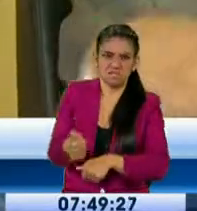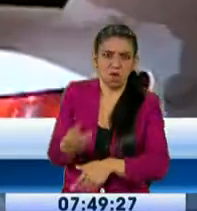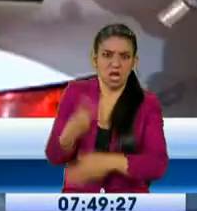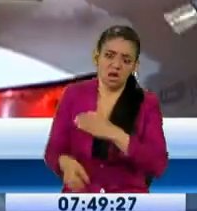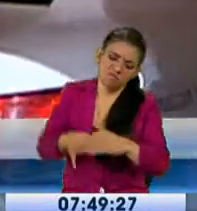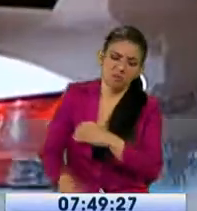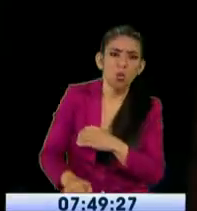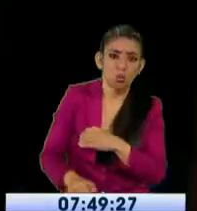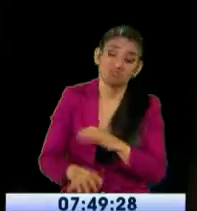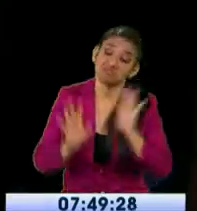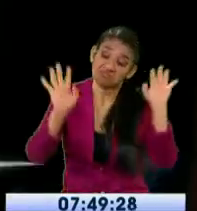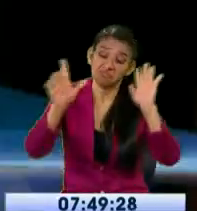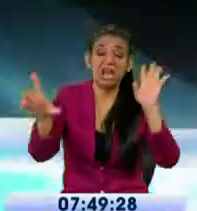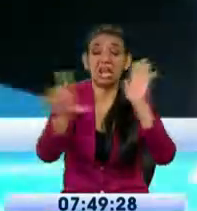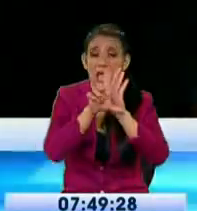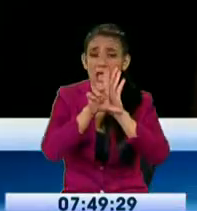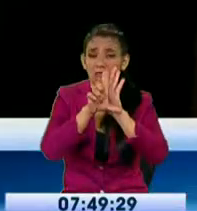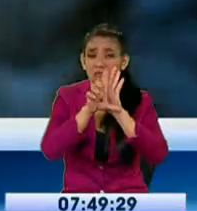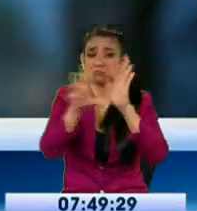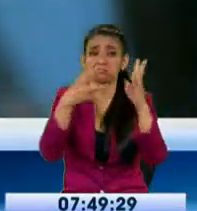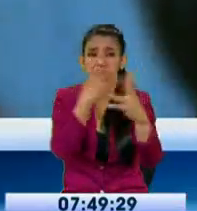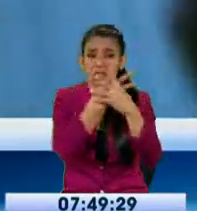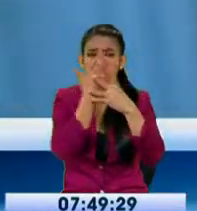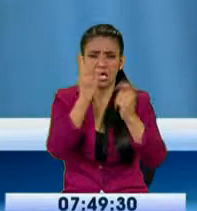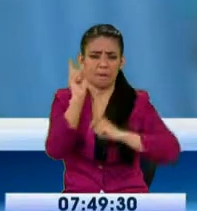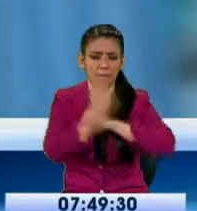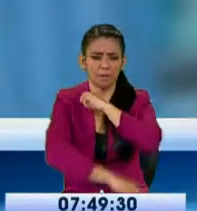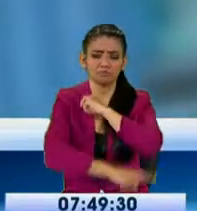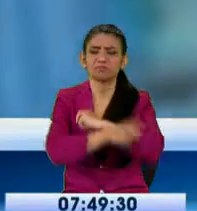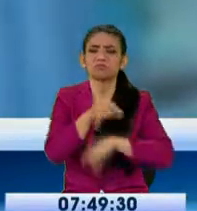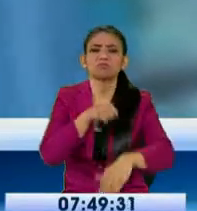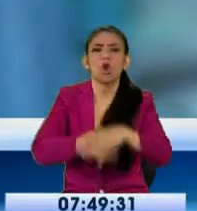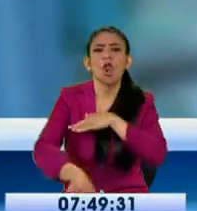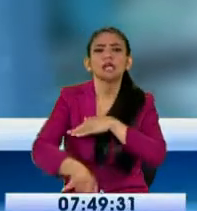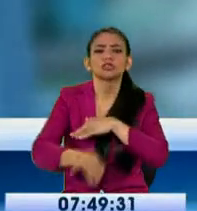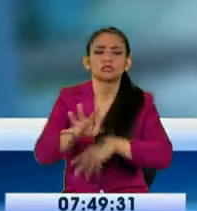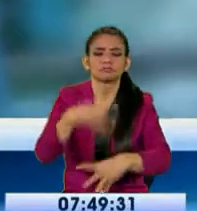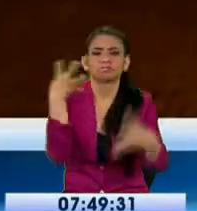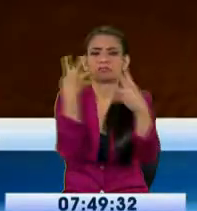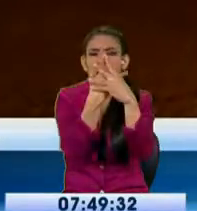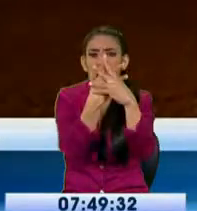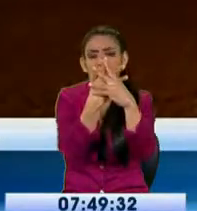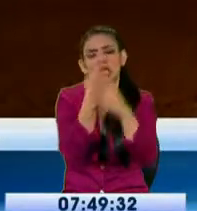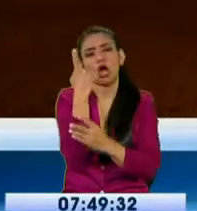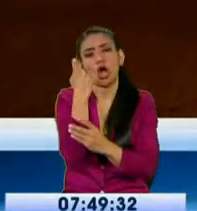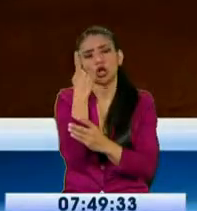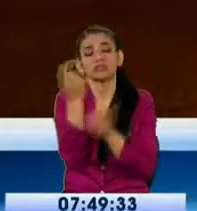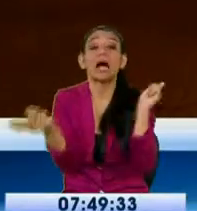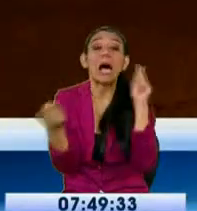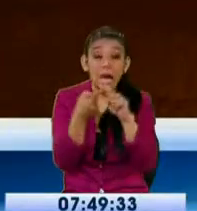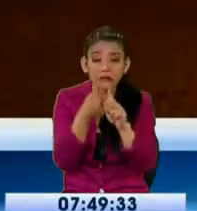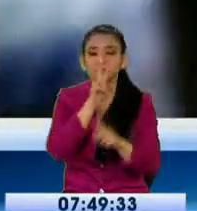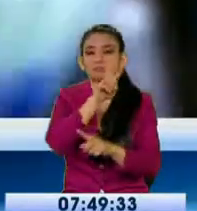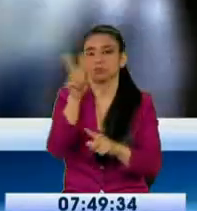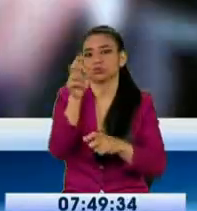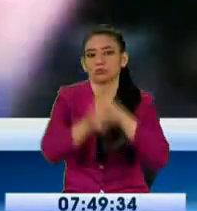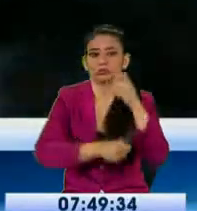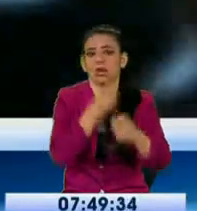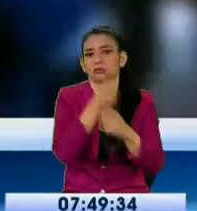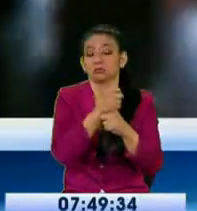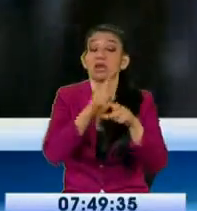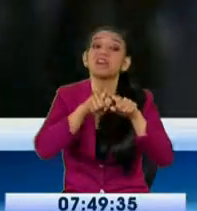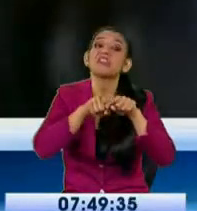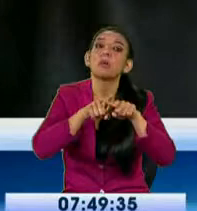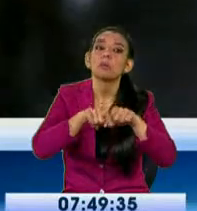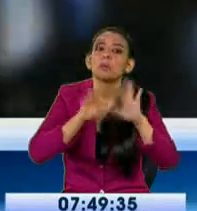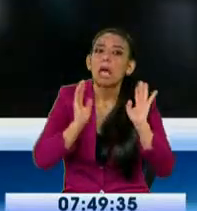hija. La ley sanciona en el Código Integral Penal la violación con una pena privativa de la libertad de 11 a 22 años, dependiendo